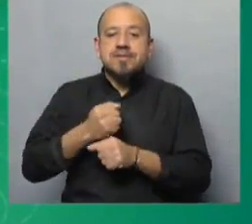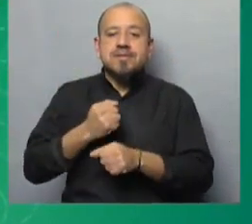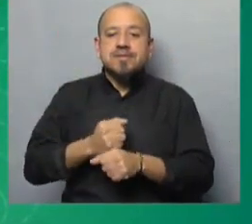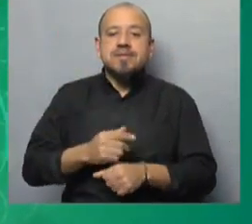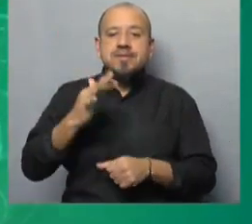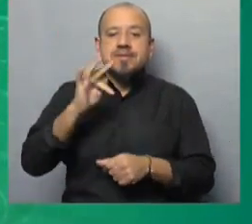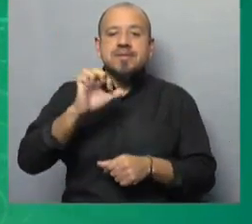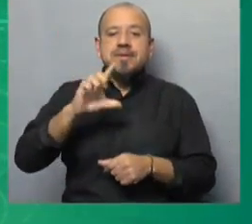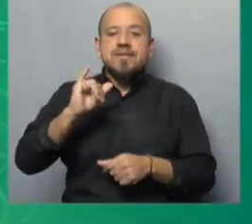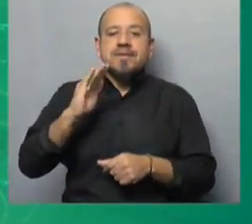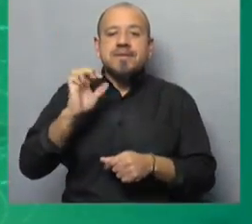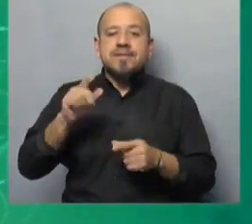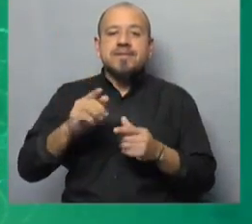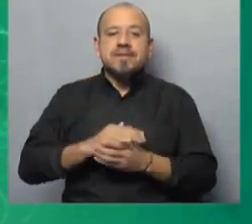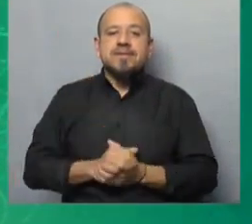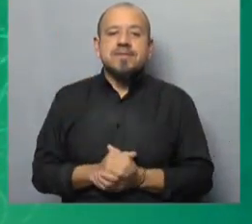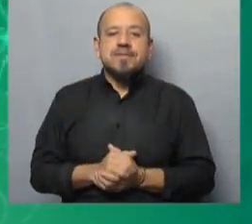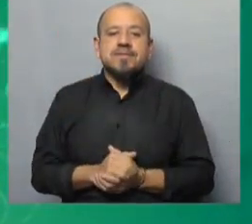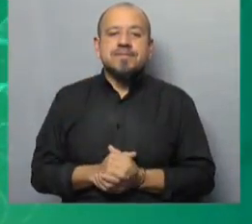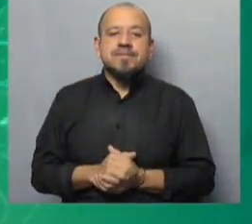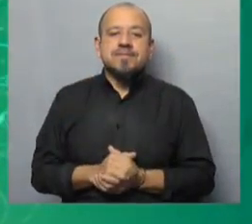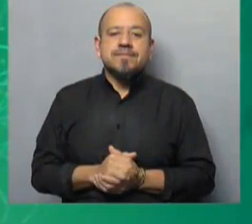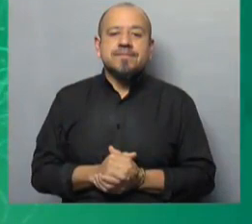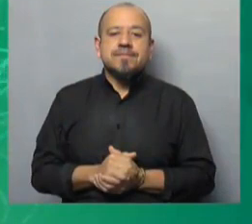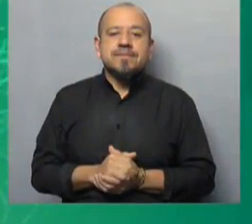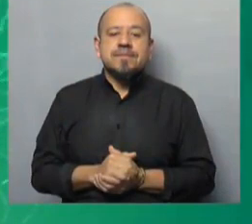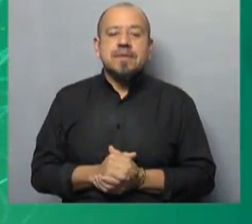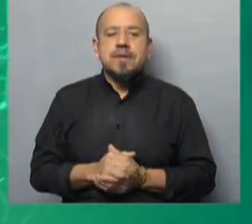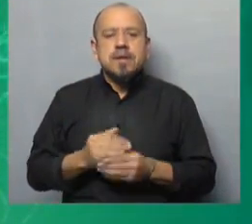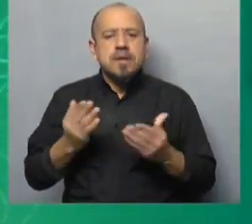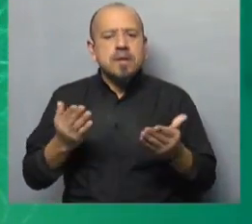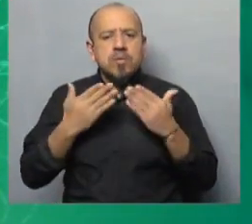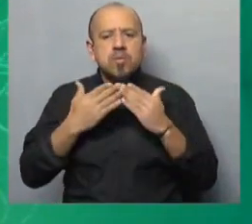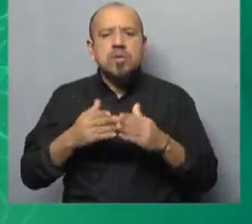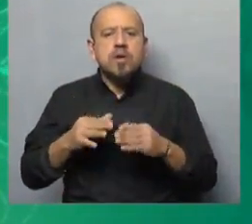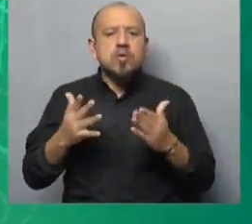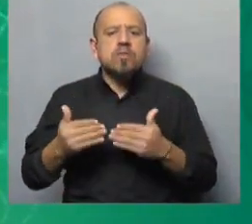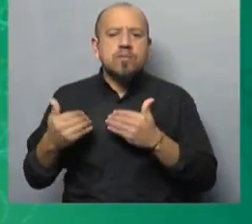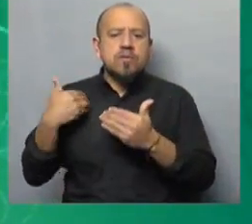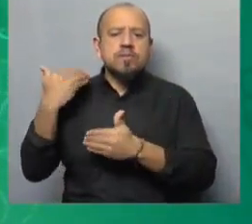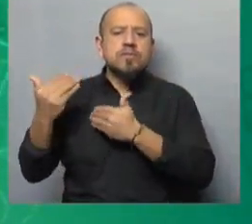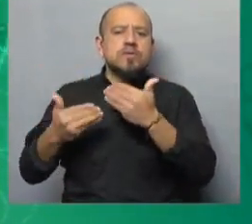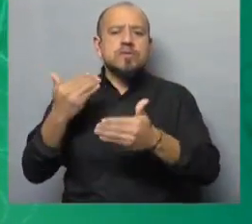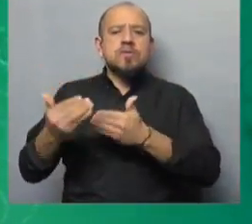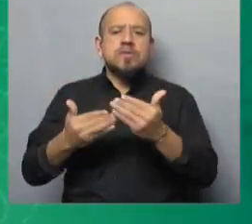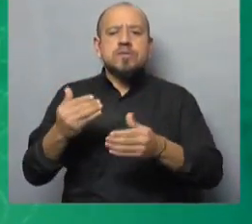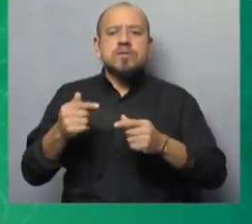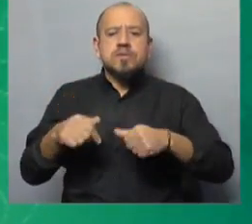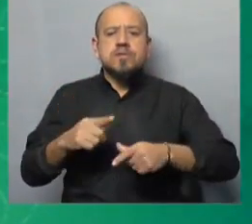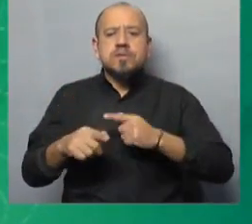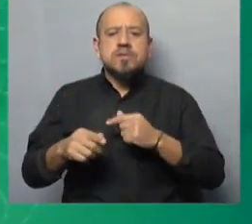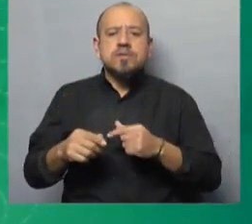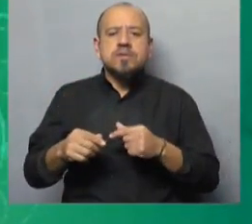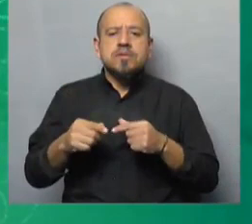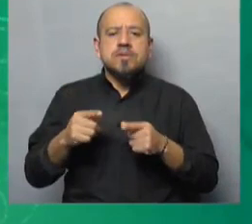eso fue espectacular ahí está en la película la pregunta de rigor como como fue este proceso tan largo que lleva a